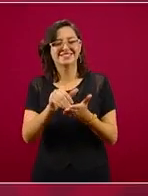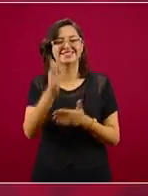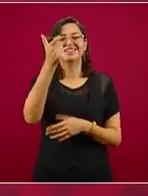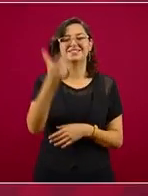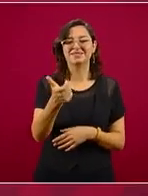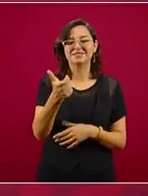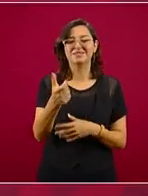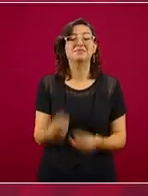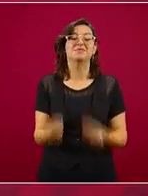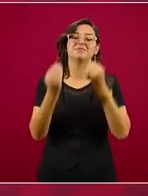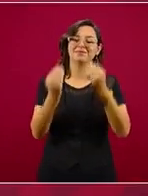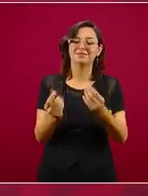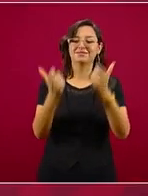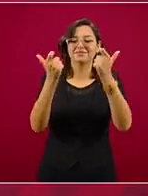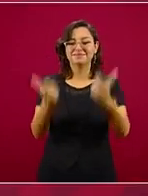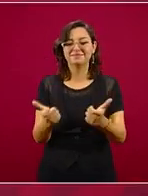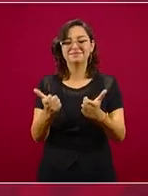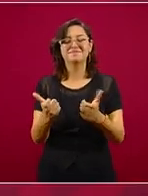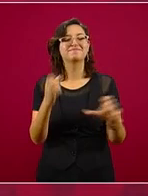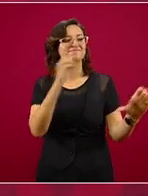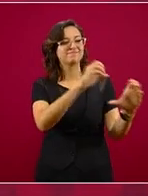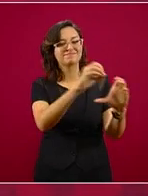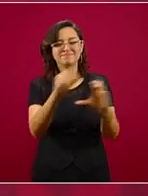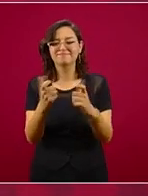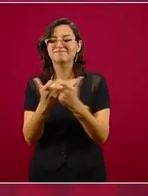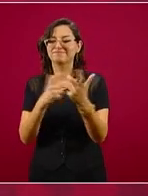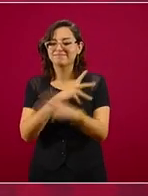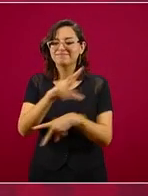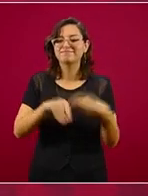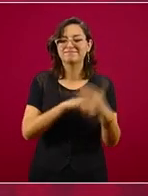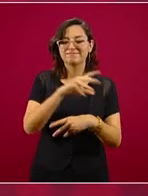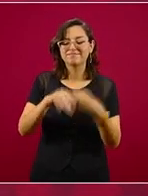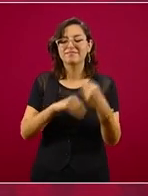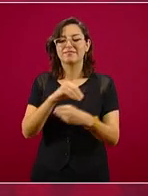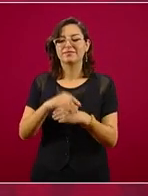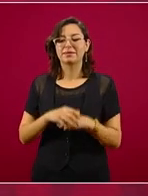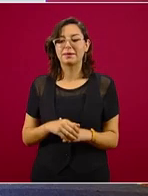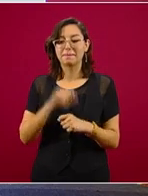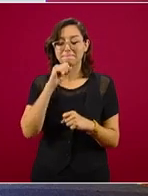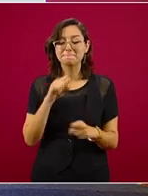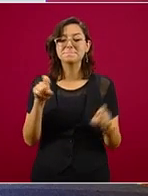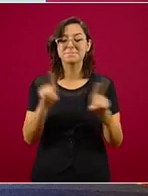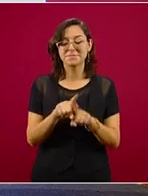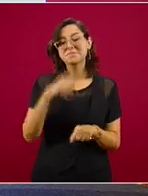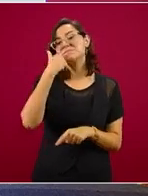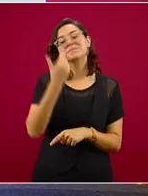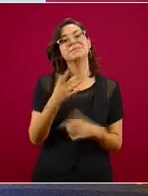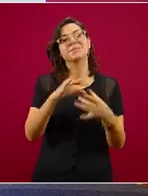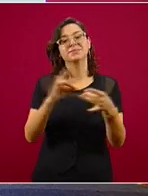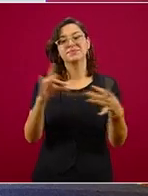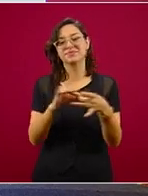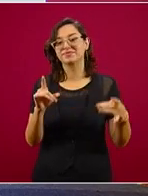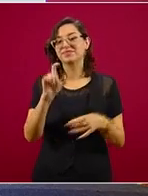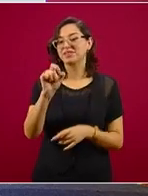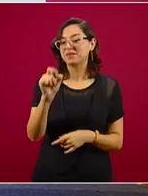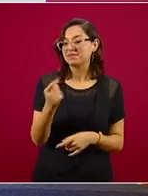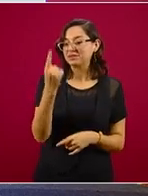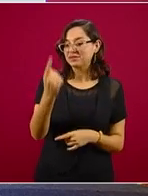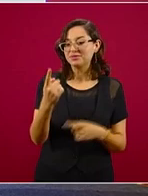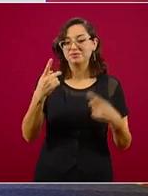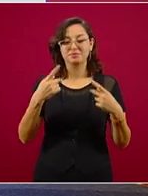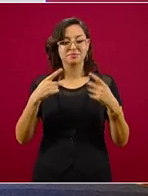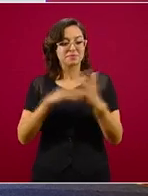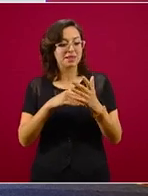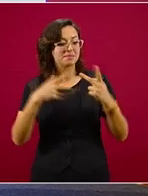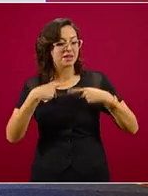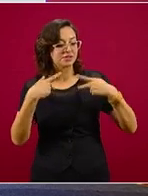muchísimo dinero que va a reactivar economías. Y déjenme decirles un dato que me parece muy esperanzador. Estos 21,000 empresarios